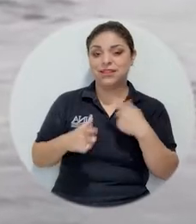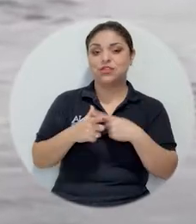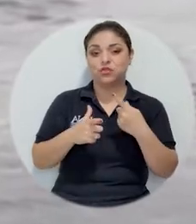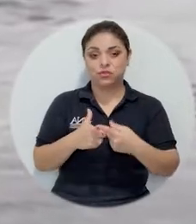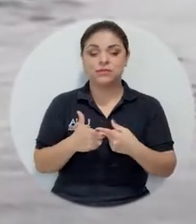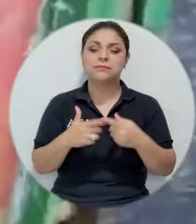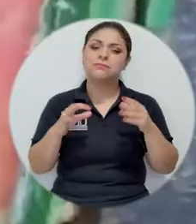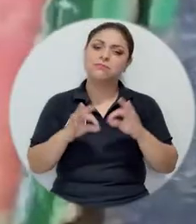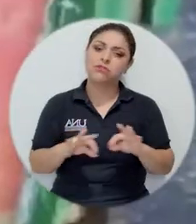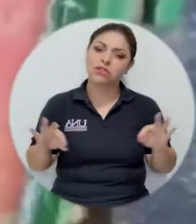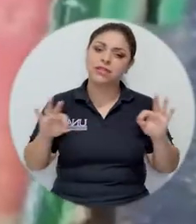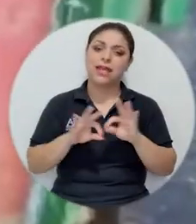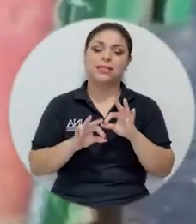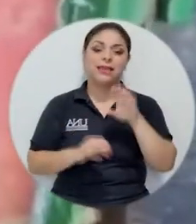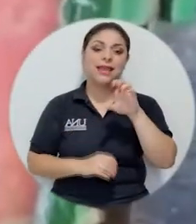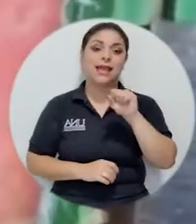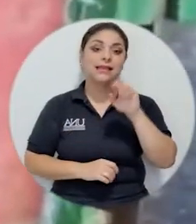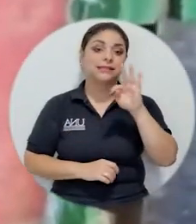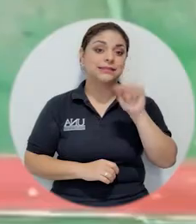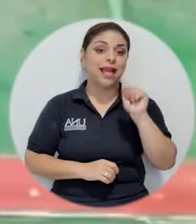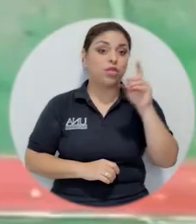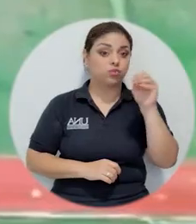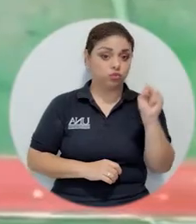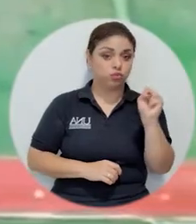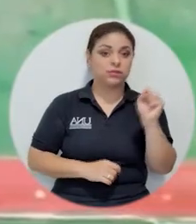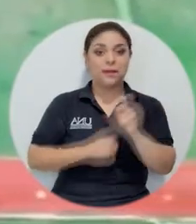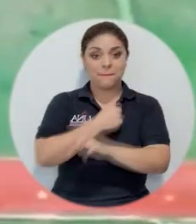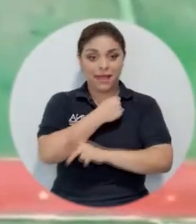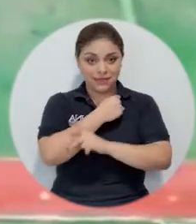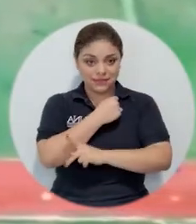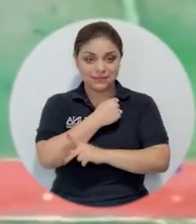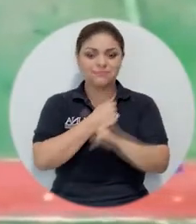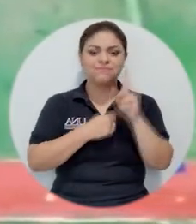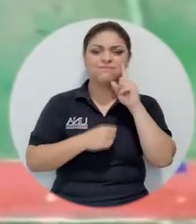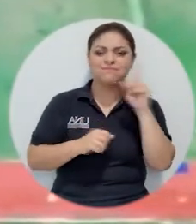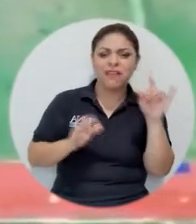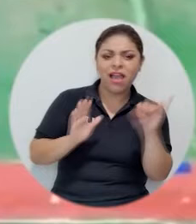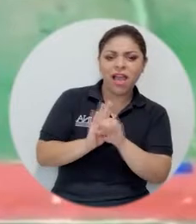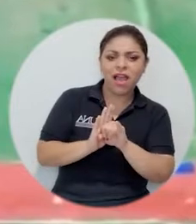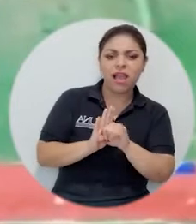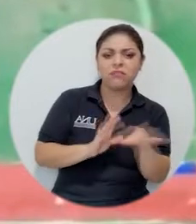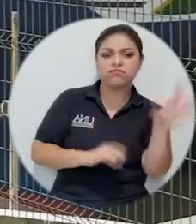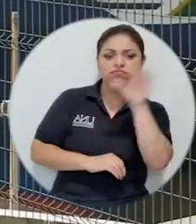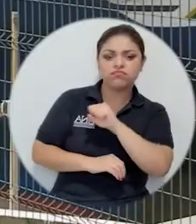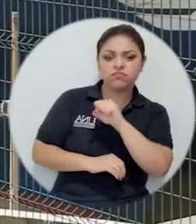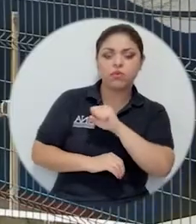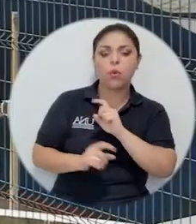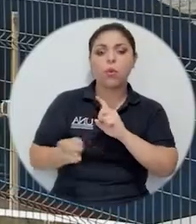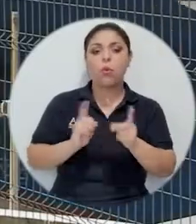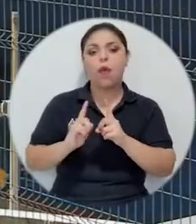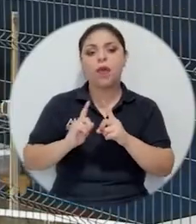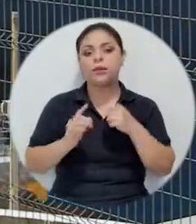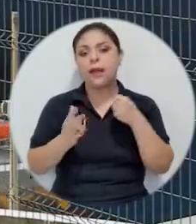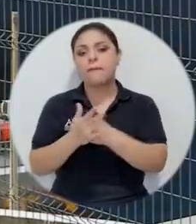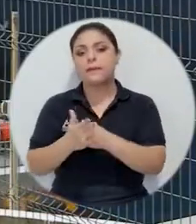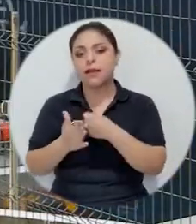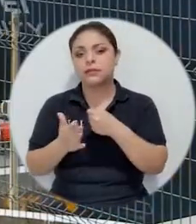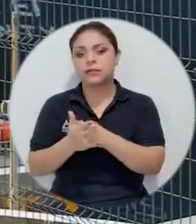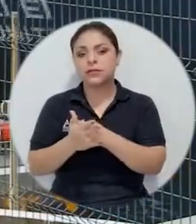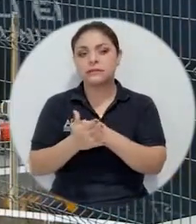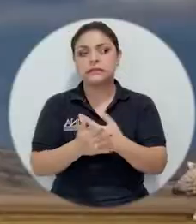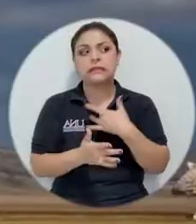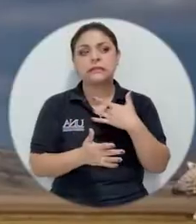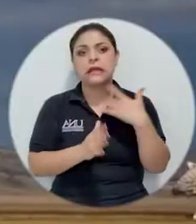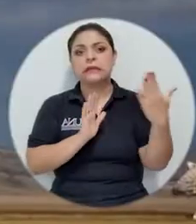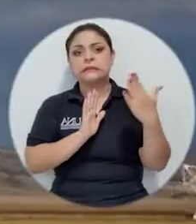estados, primero, identifiquen cuáles son las amenazas que enfrentan para que pueda tener una buena planificación de sus